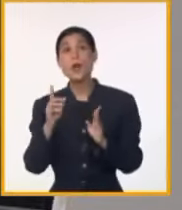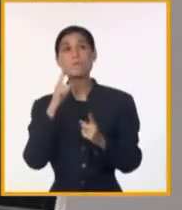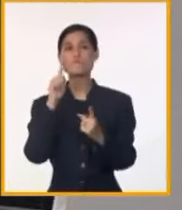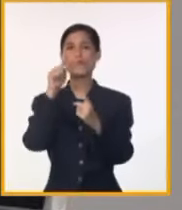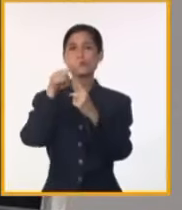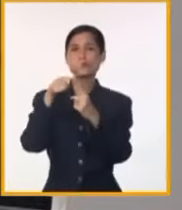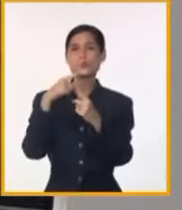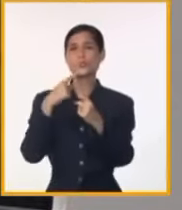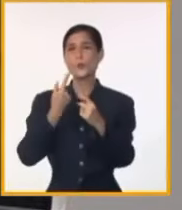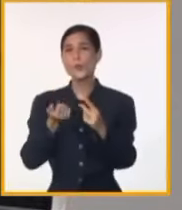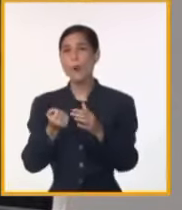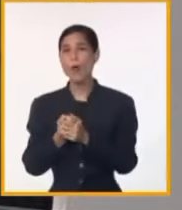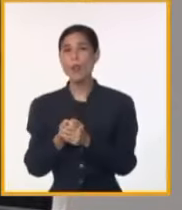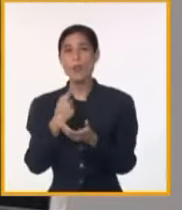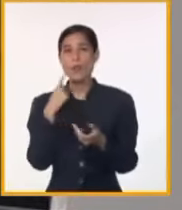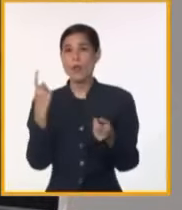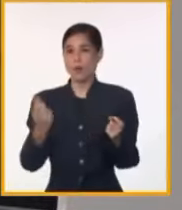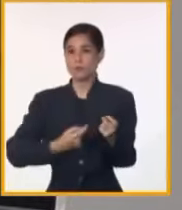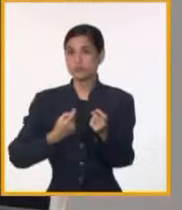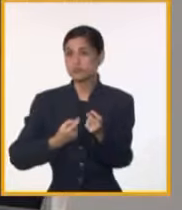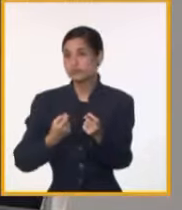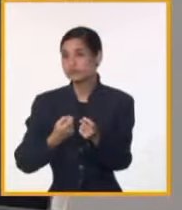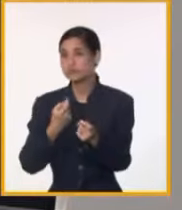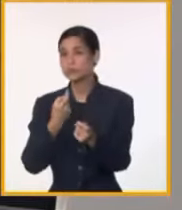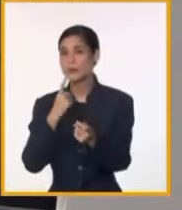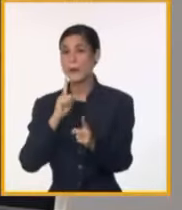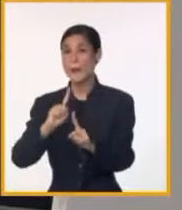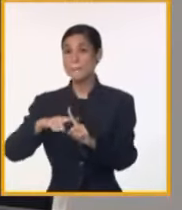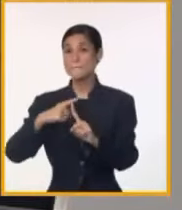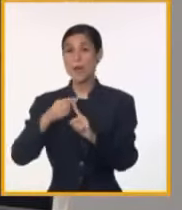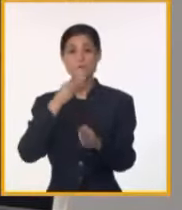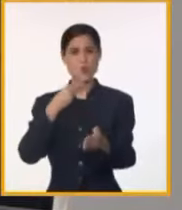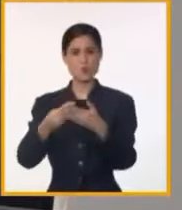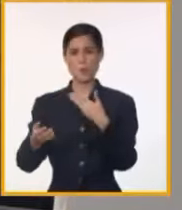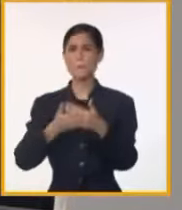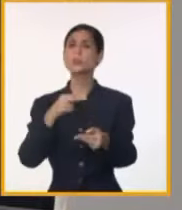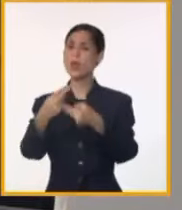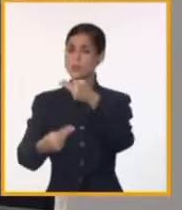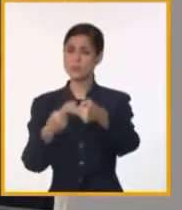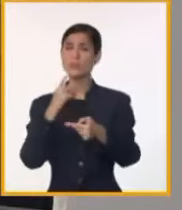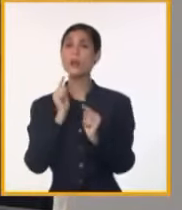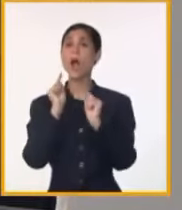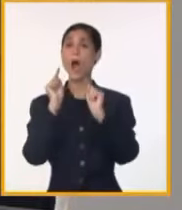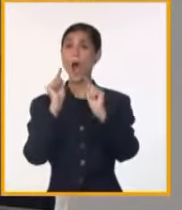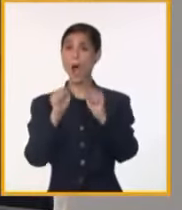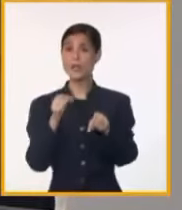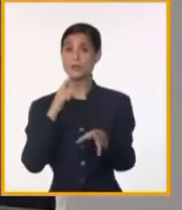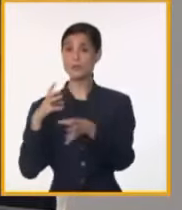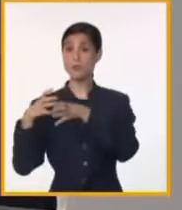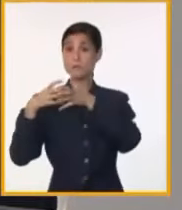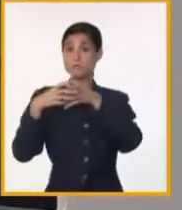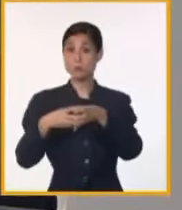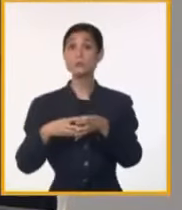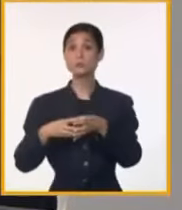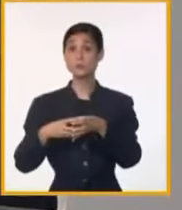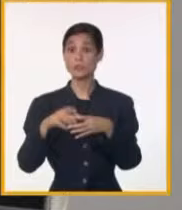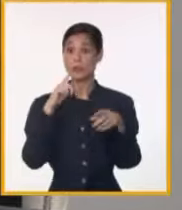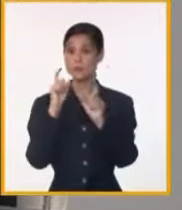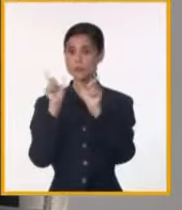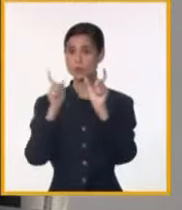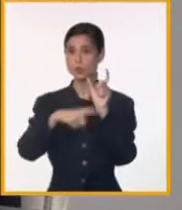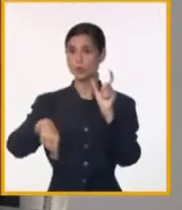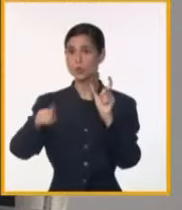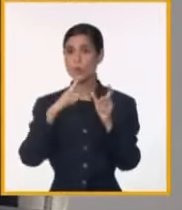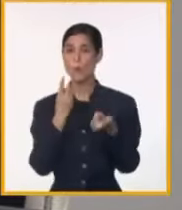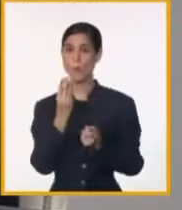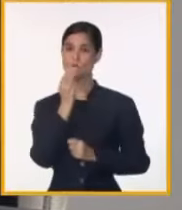un jugarse todas las cartas a una acción que sacudiera al mundo y sacudiera a Israel